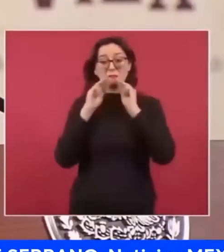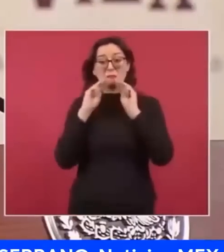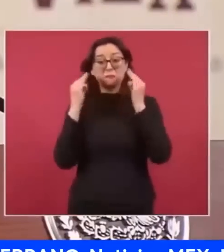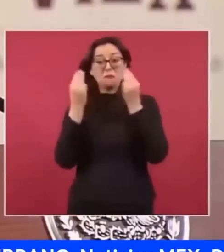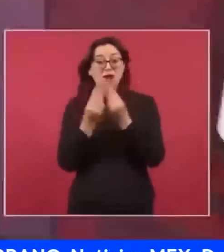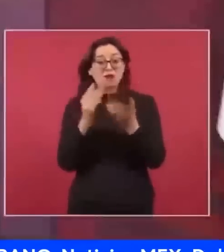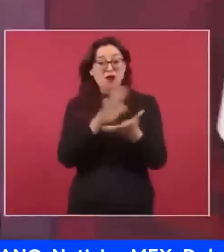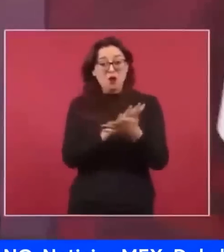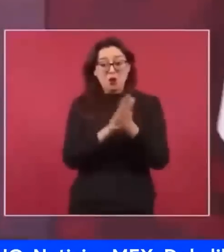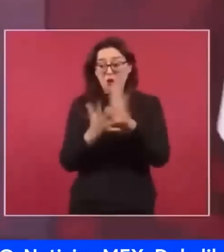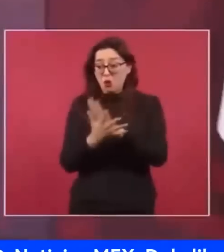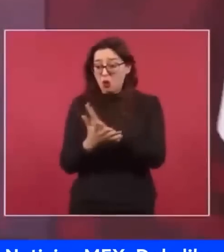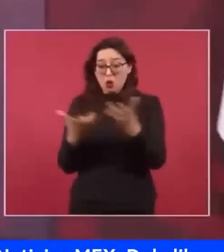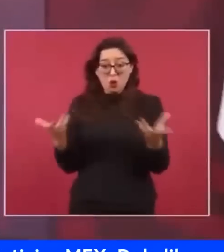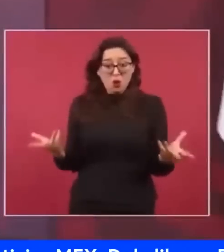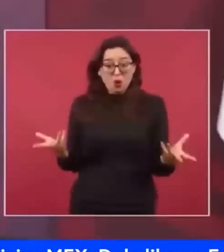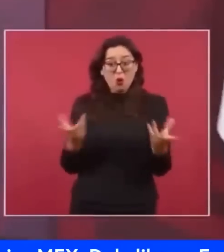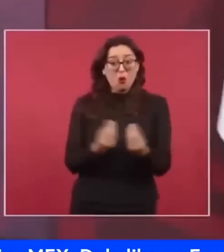con jefes